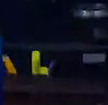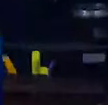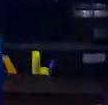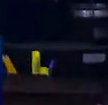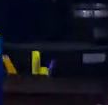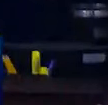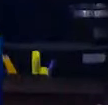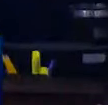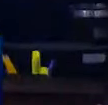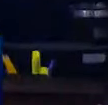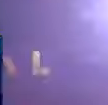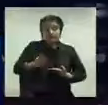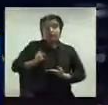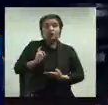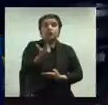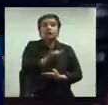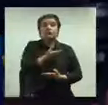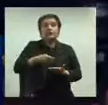Guatemala.